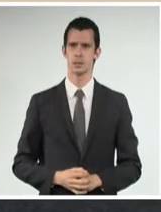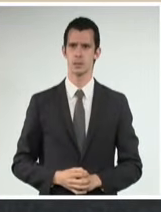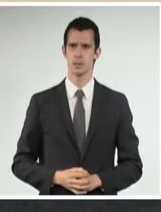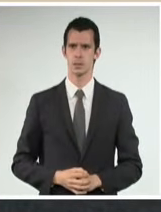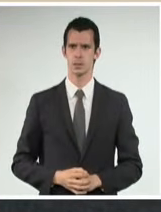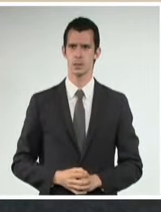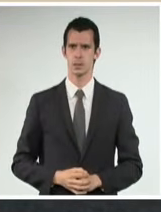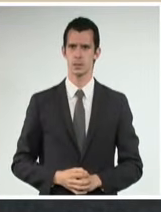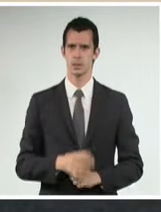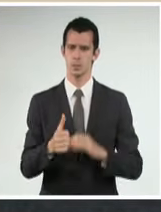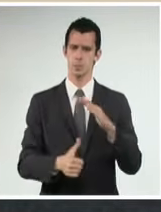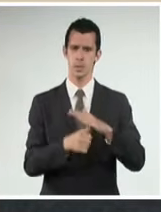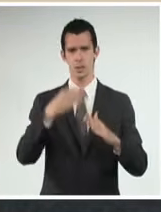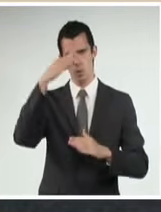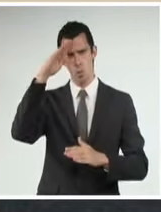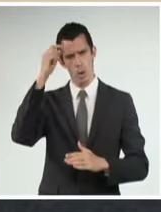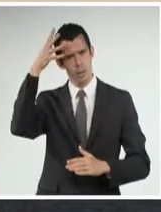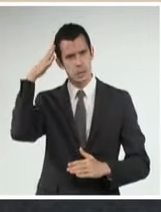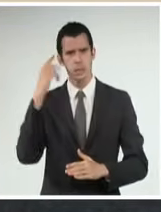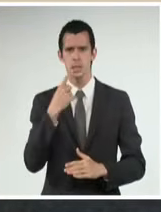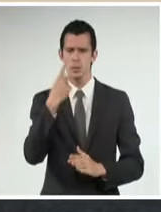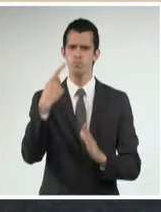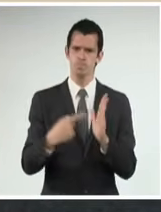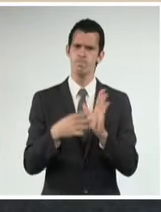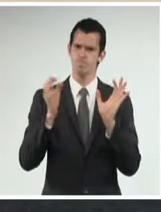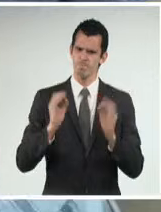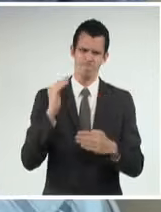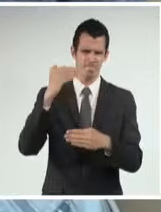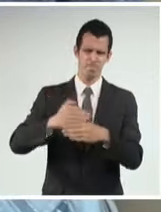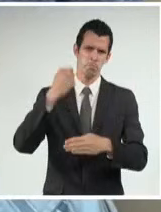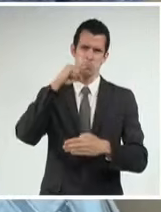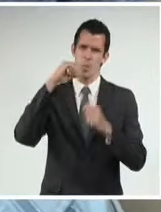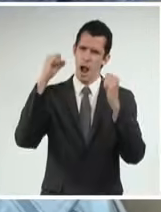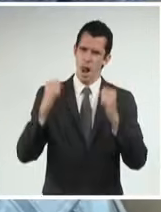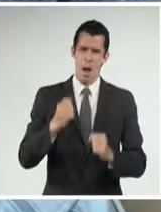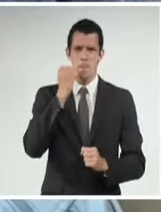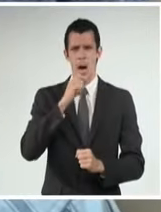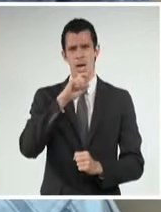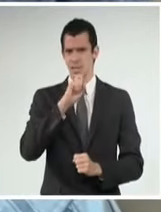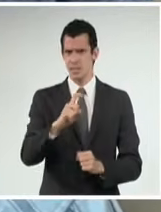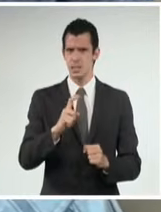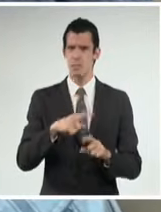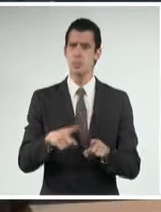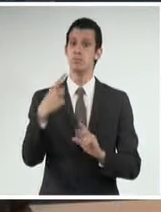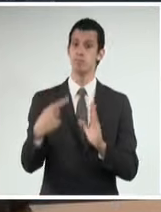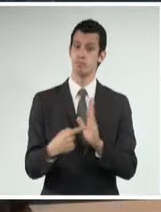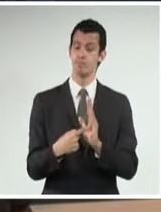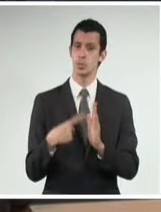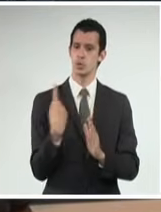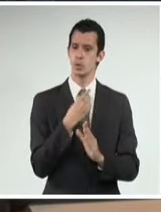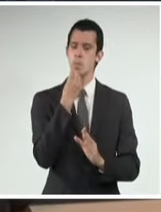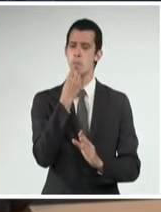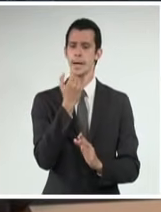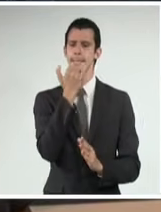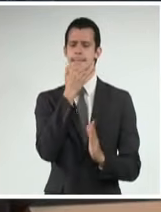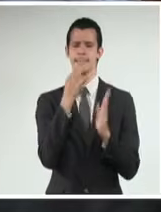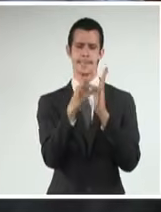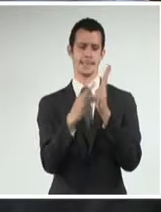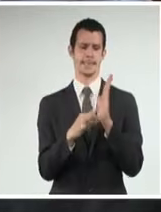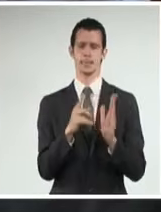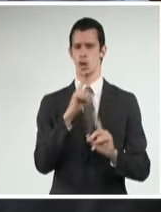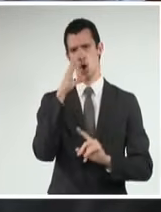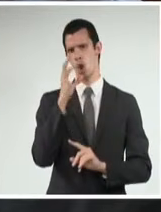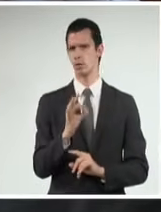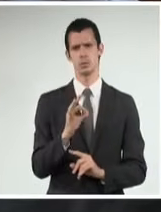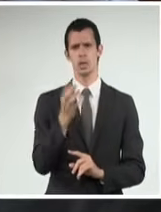del recrudecimiento sin precedentes del bloqueo estadounidense. Reiteró que no puede haber espacio para errores, improvisaciones